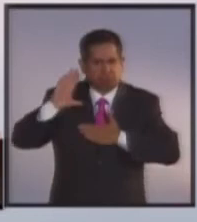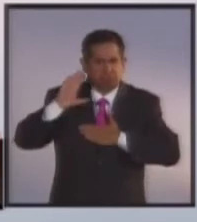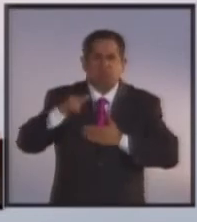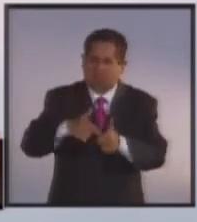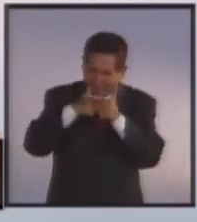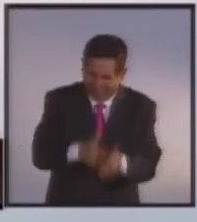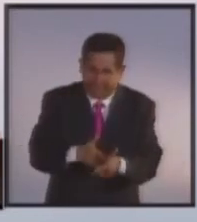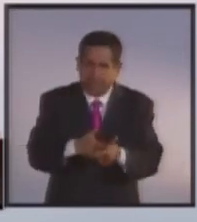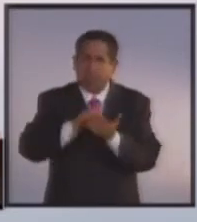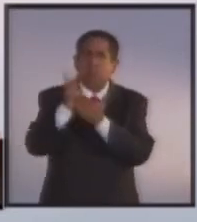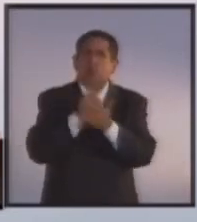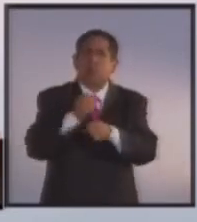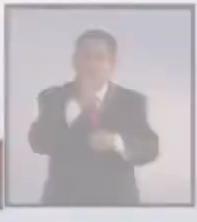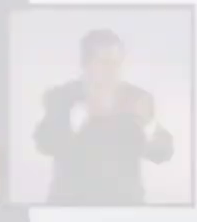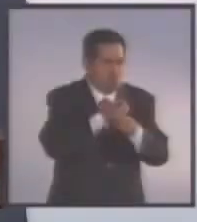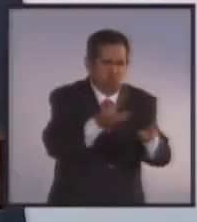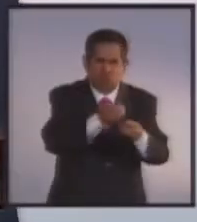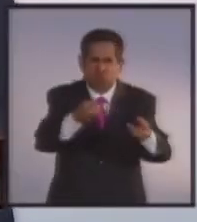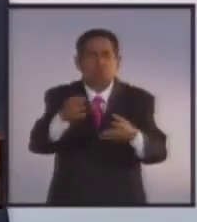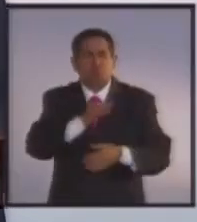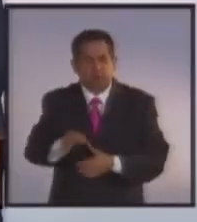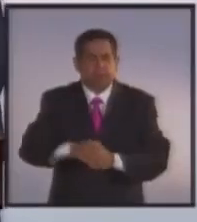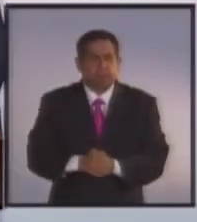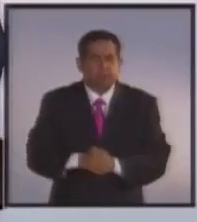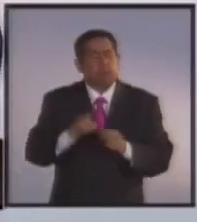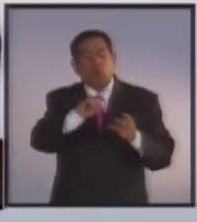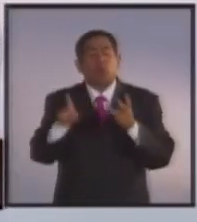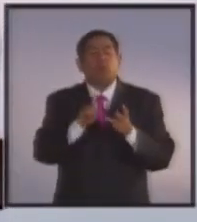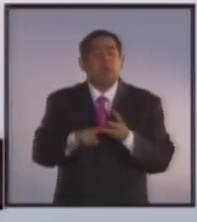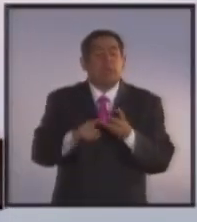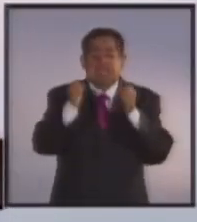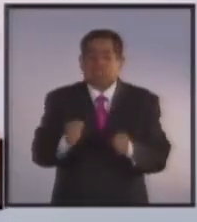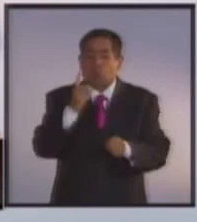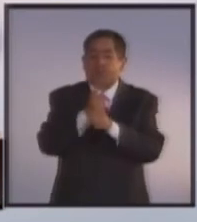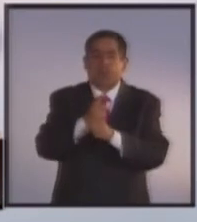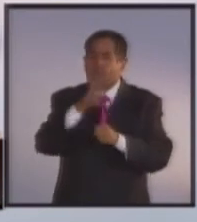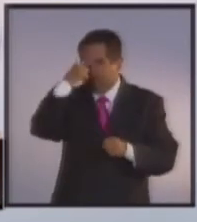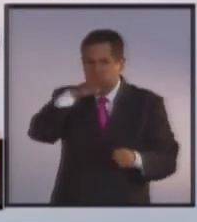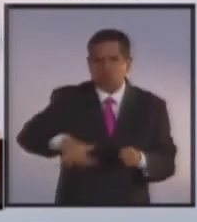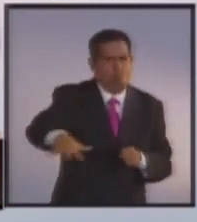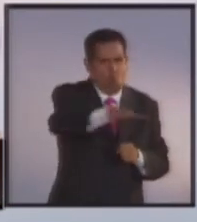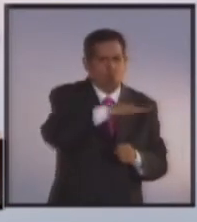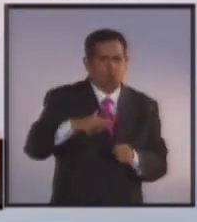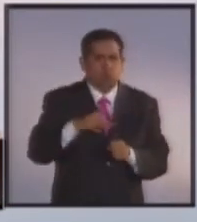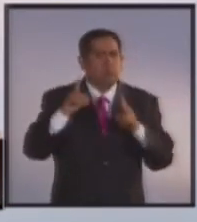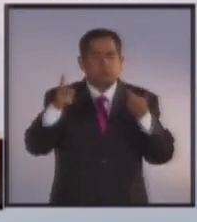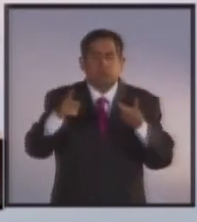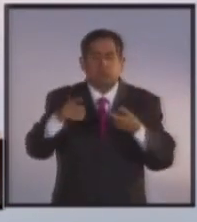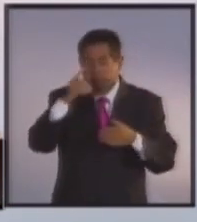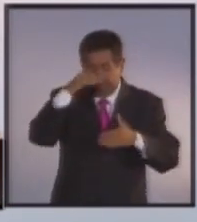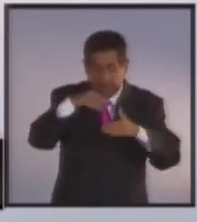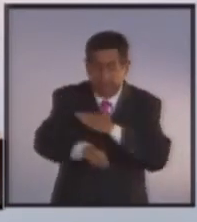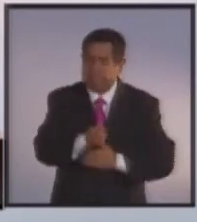es mantenerlo, sino ampliarlo. El sistema de seguridad social universal, que dé cuatro importantes beneficios: acceso real a